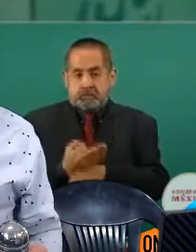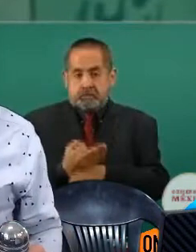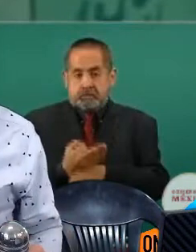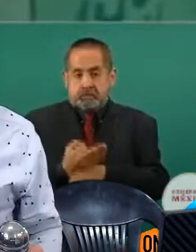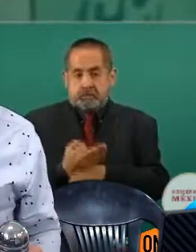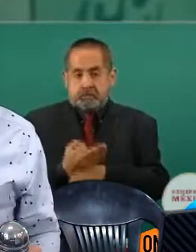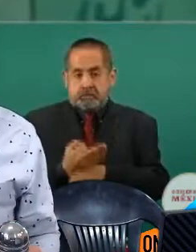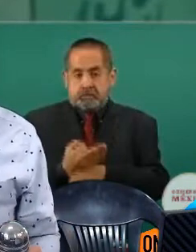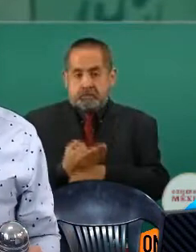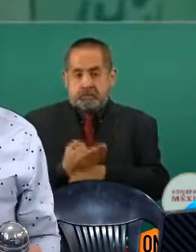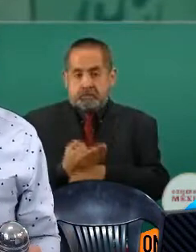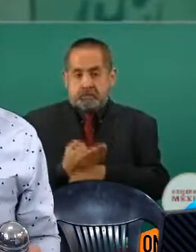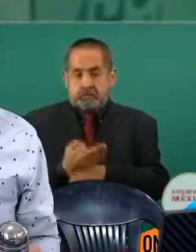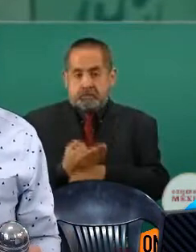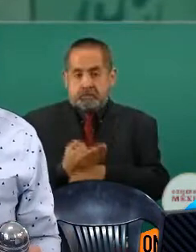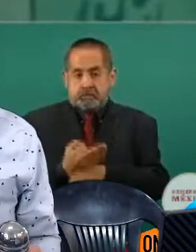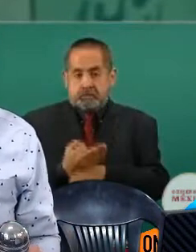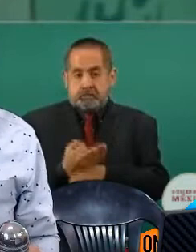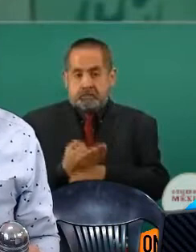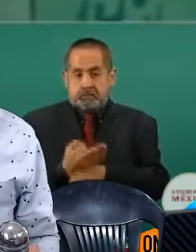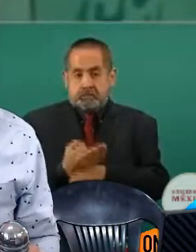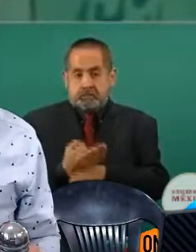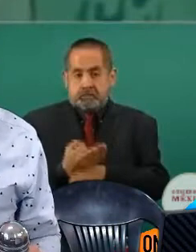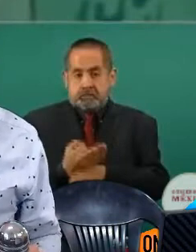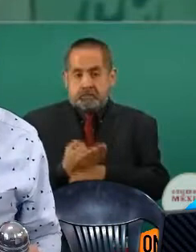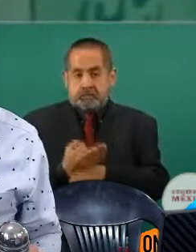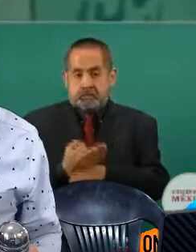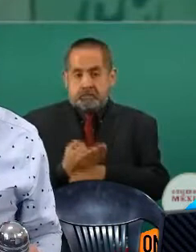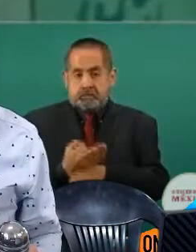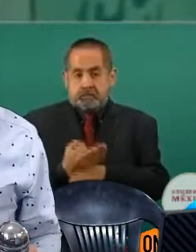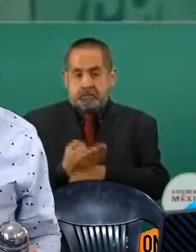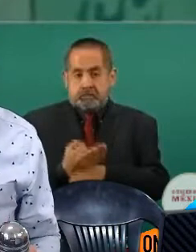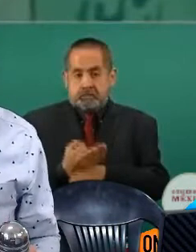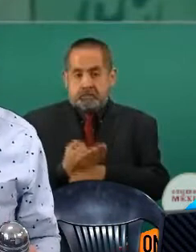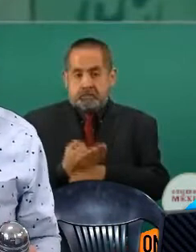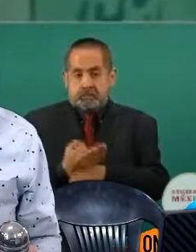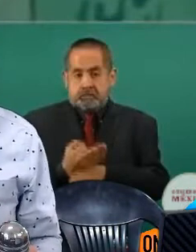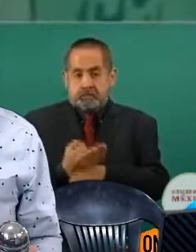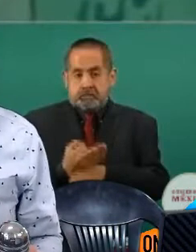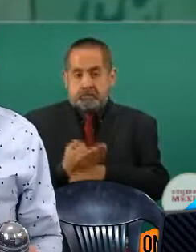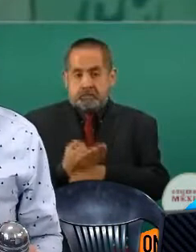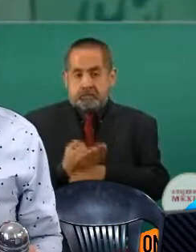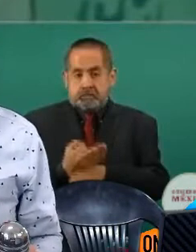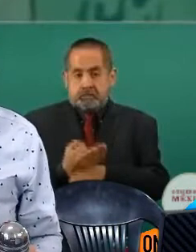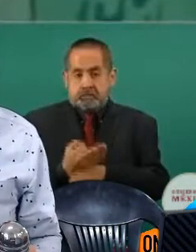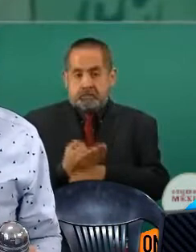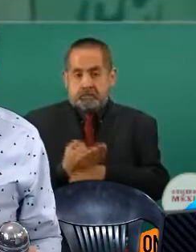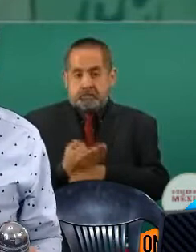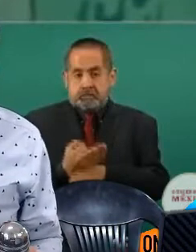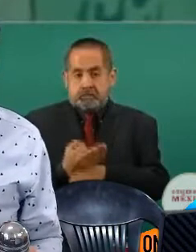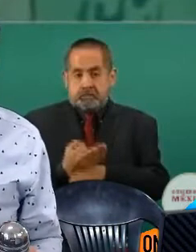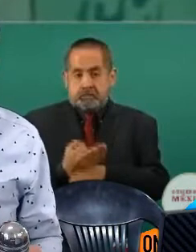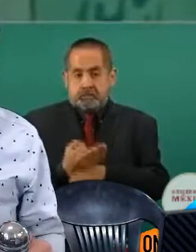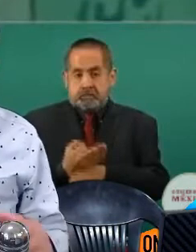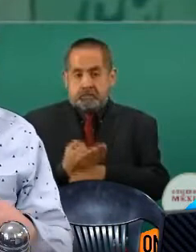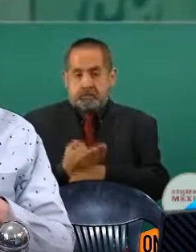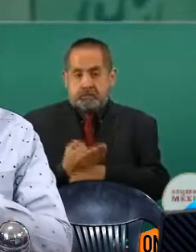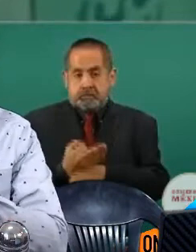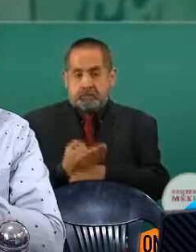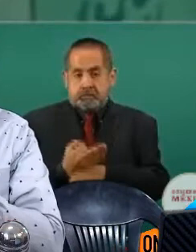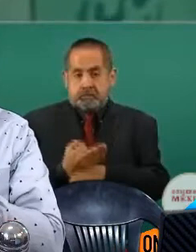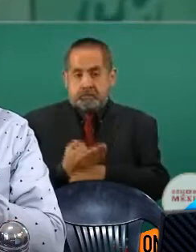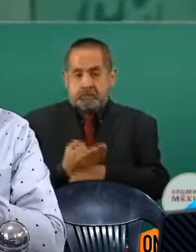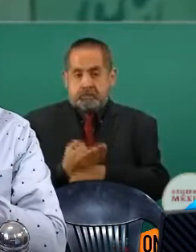suscritos por los últimos 3 o 4 sexenios, nos dejaron en